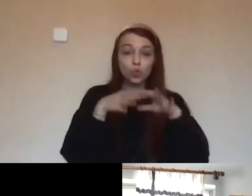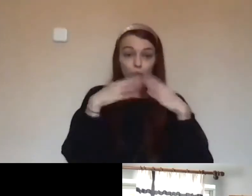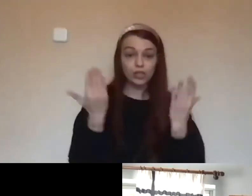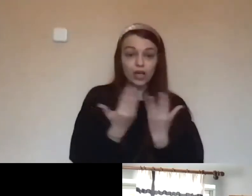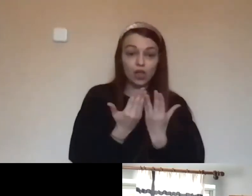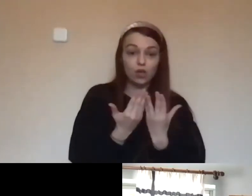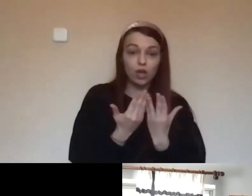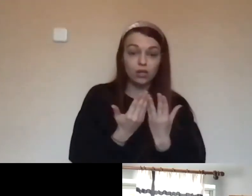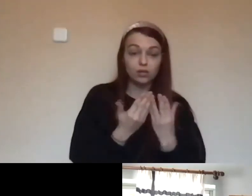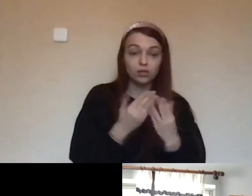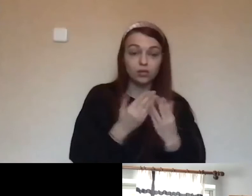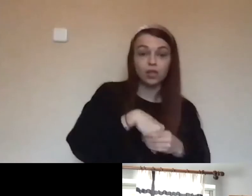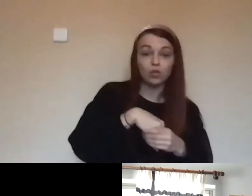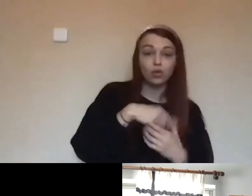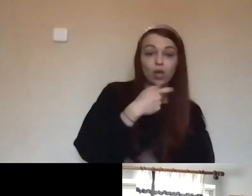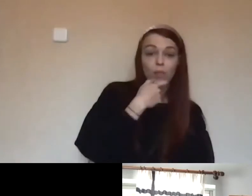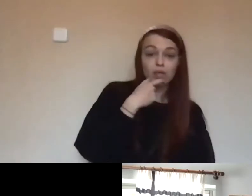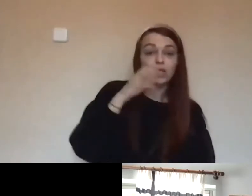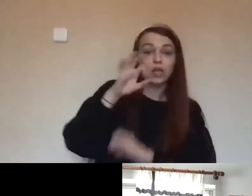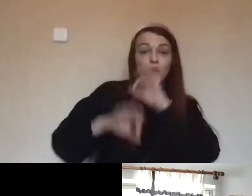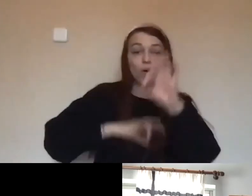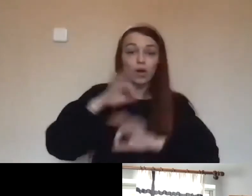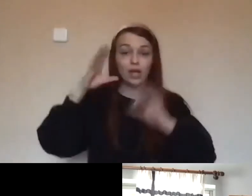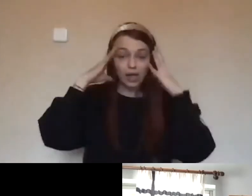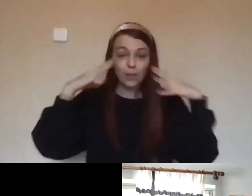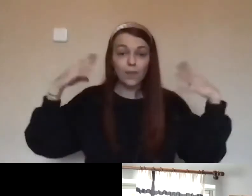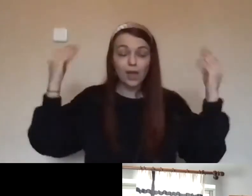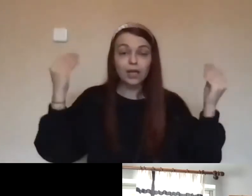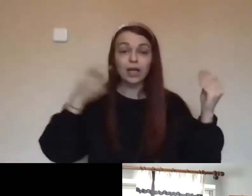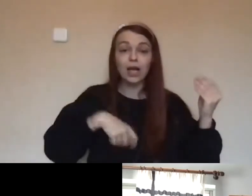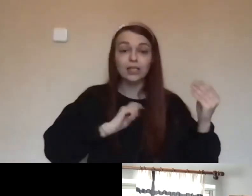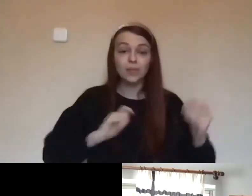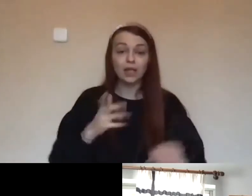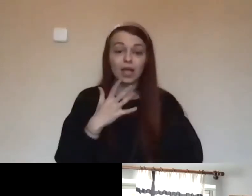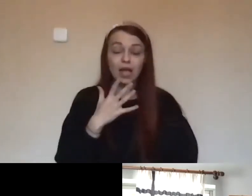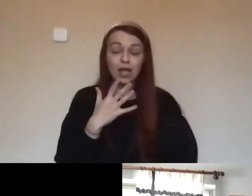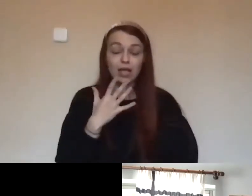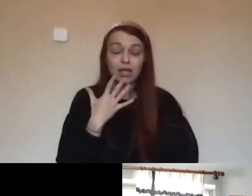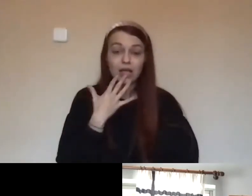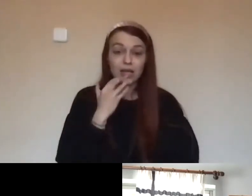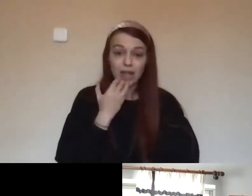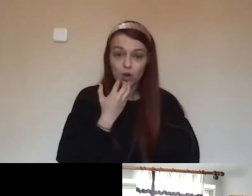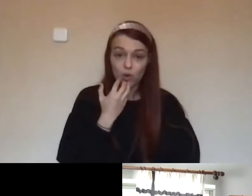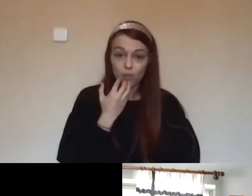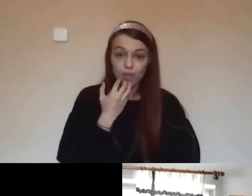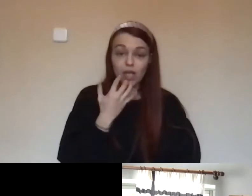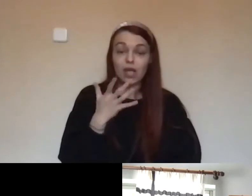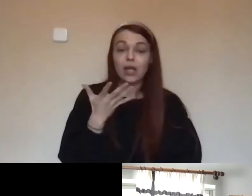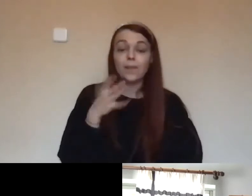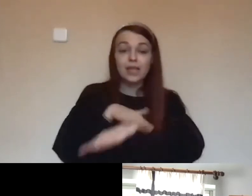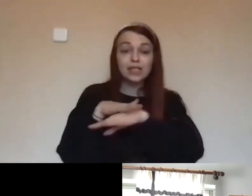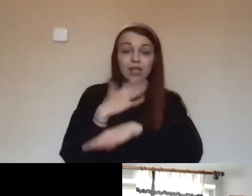Visit Britain, ONGs de Bélgica, España y Grecia, el Ministerio Griego de Turismo y